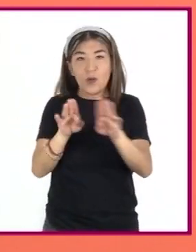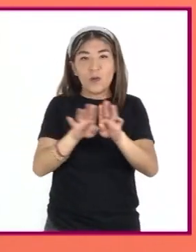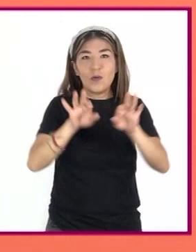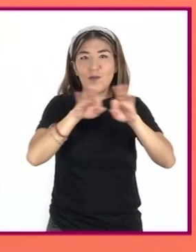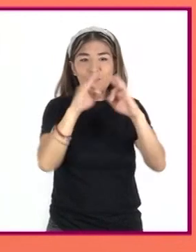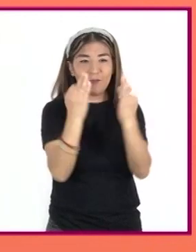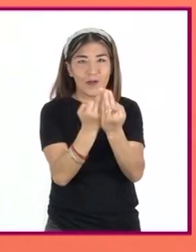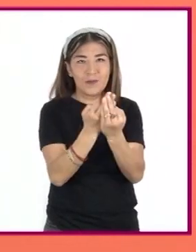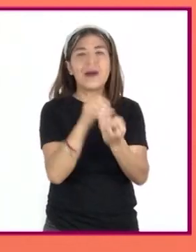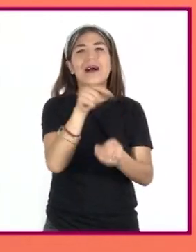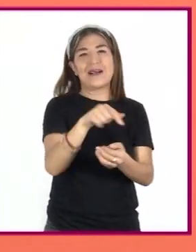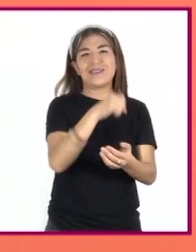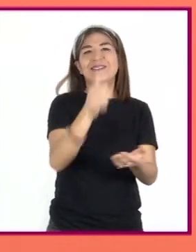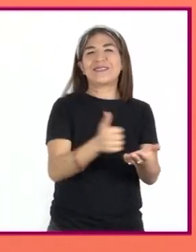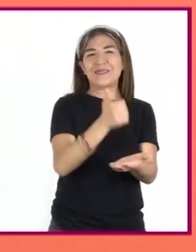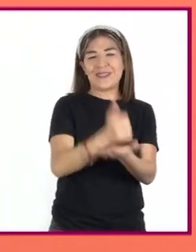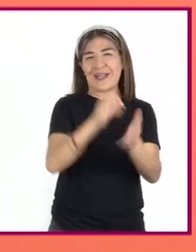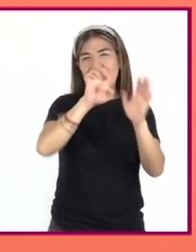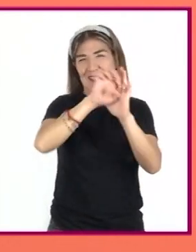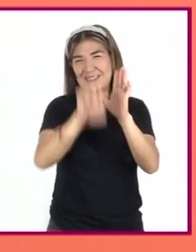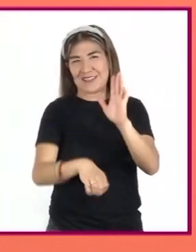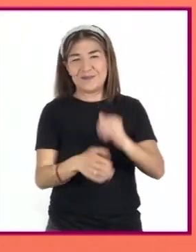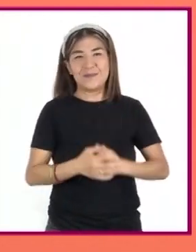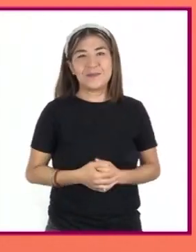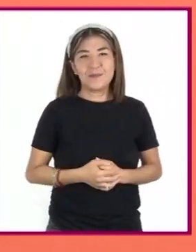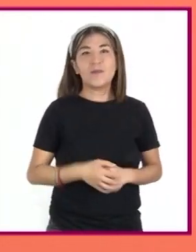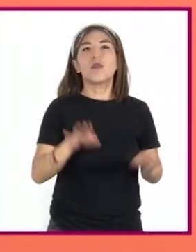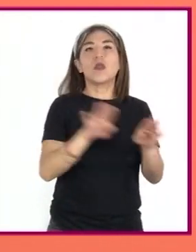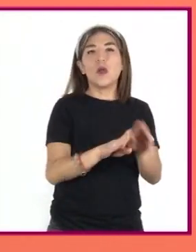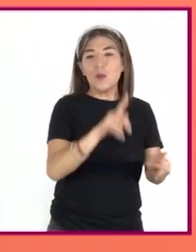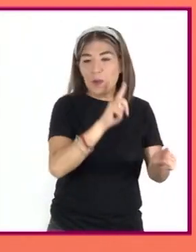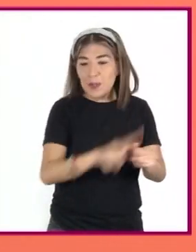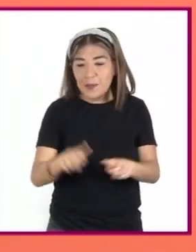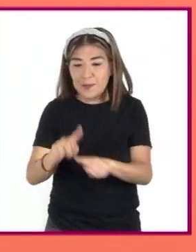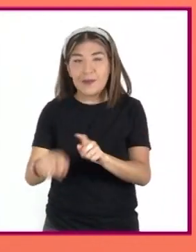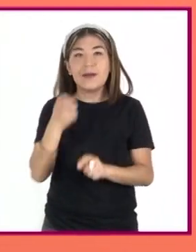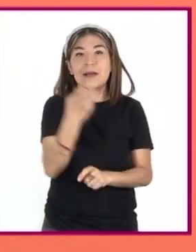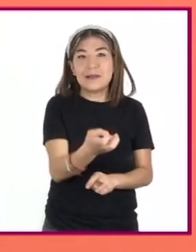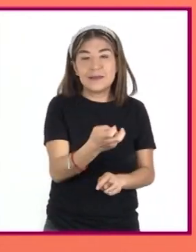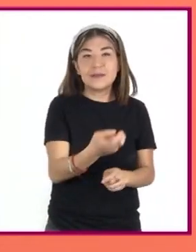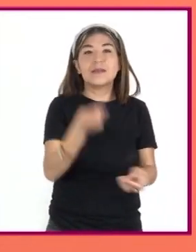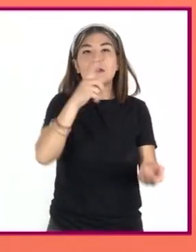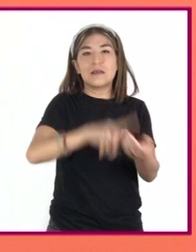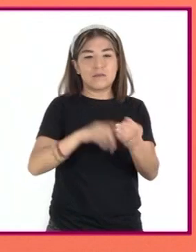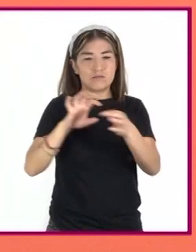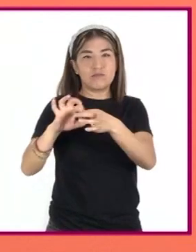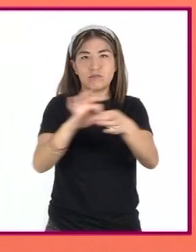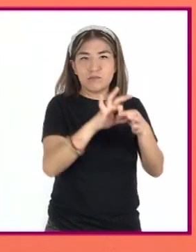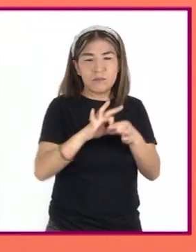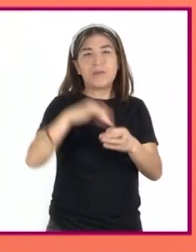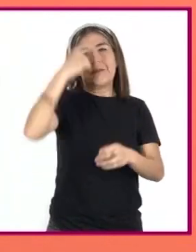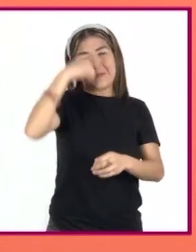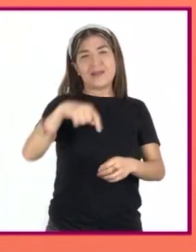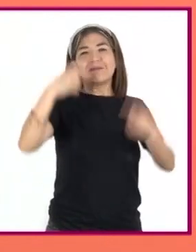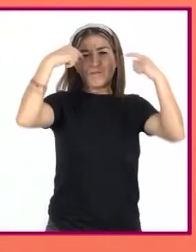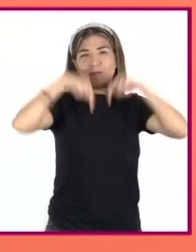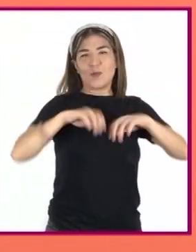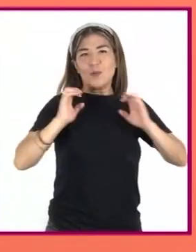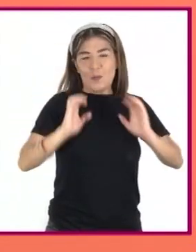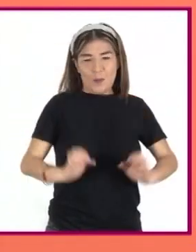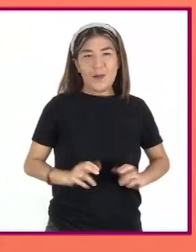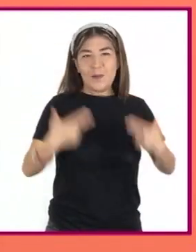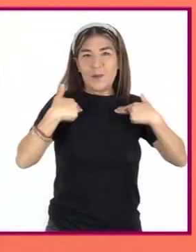ciudad. A su vez, los órganos se hallan reunidos para integrar el cuerpo humano. Todos